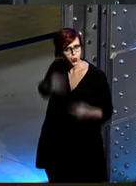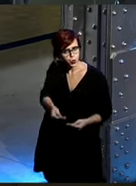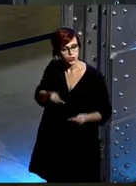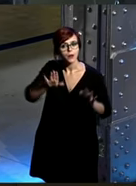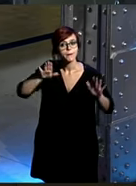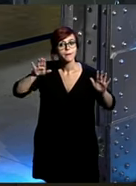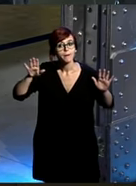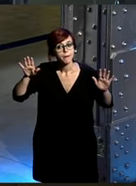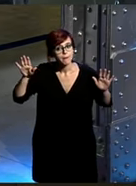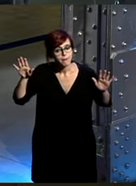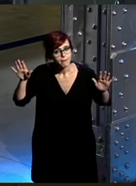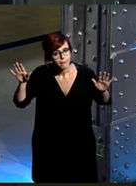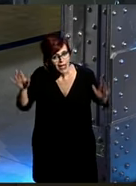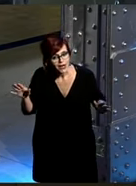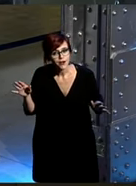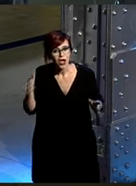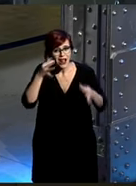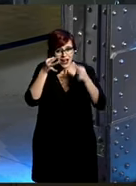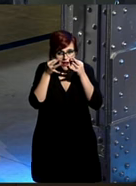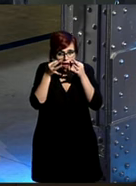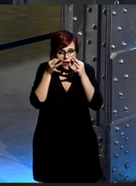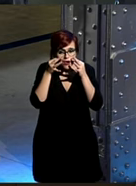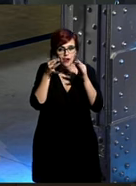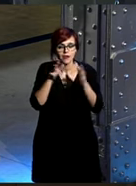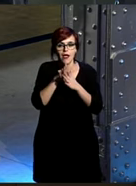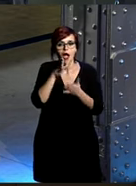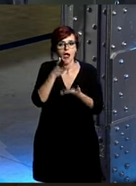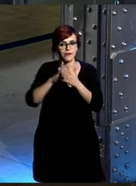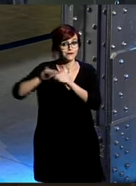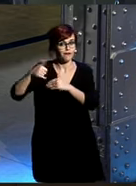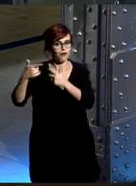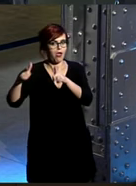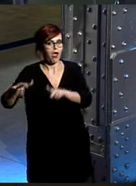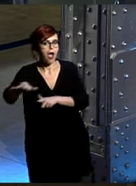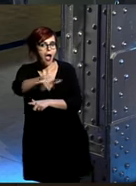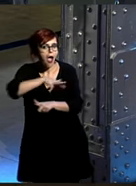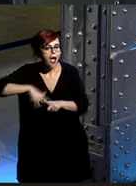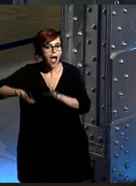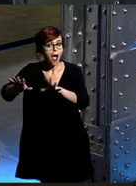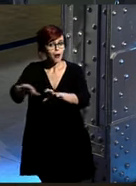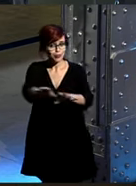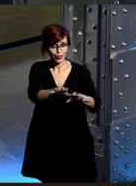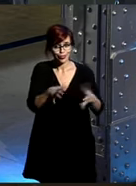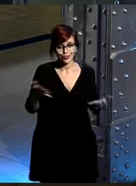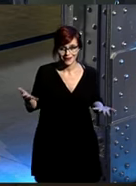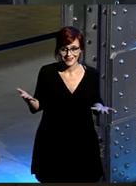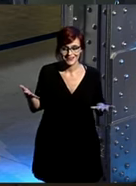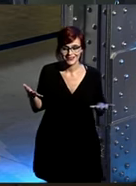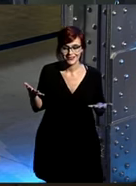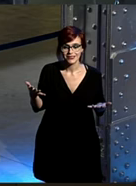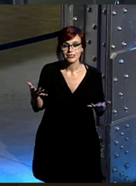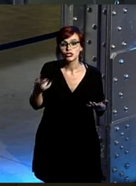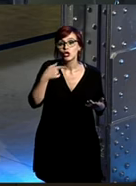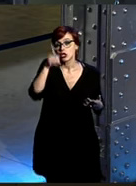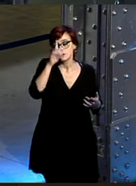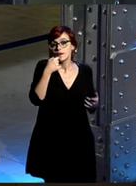grandes profesores, pero sobre todo aprendí fuera del aula. Eso sí, era el espacio donde podía aprender. Esto no